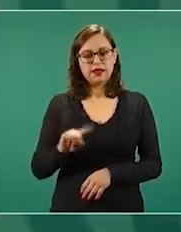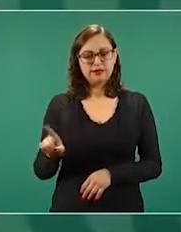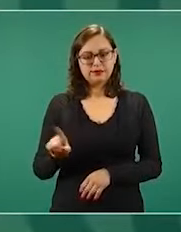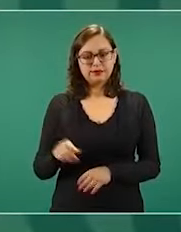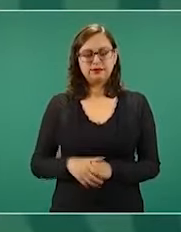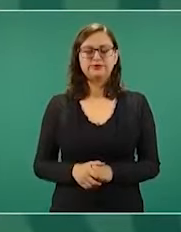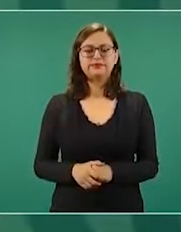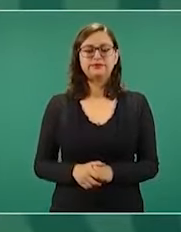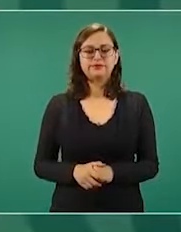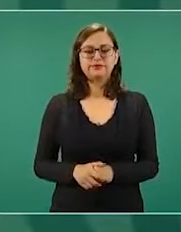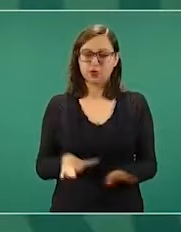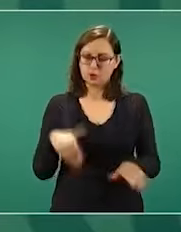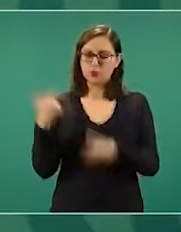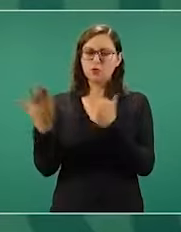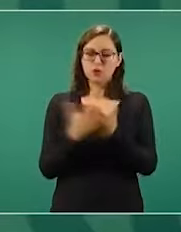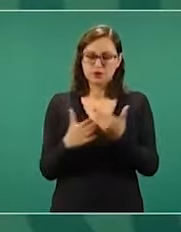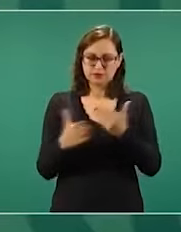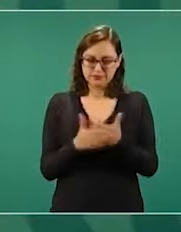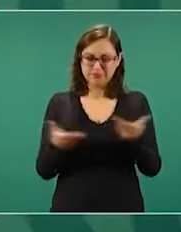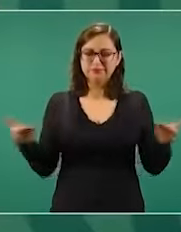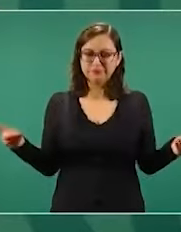Ya la vamos a presentar.